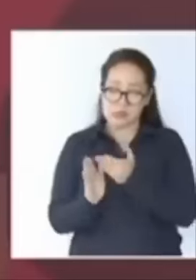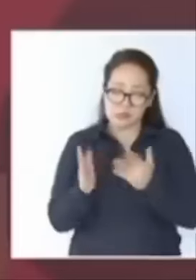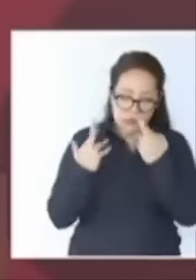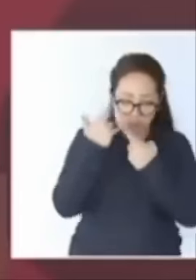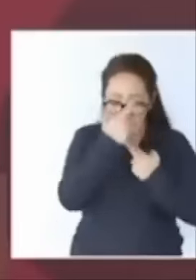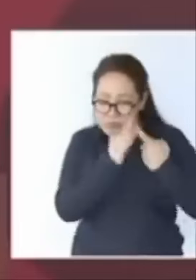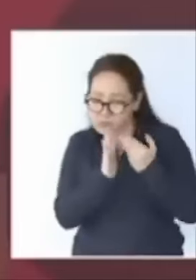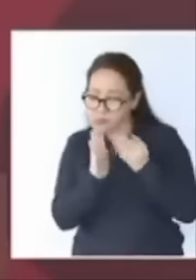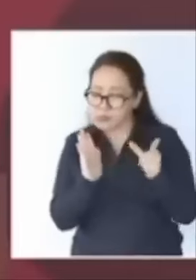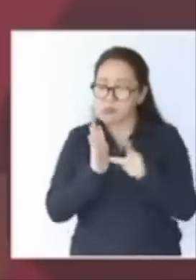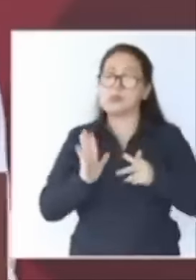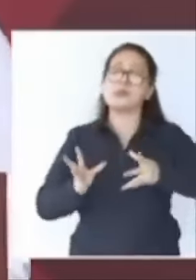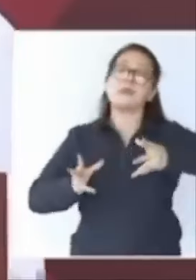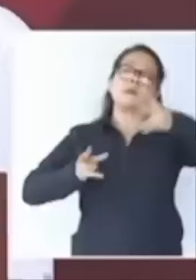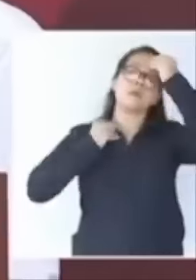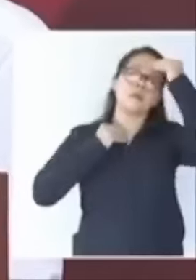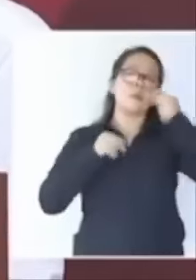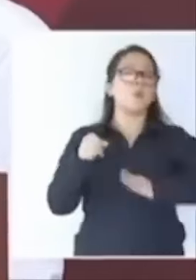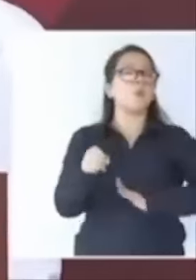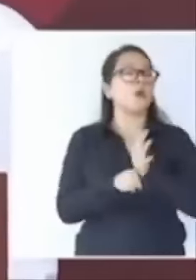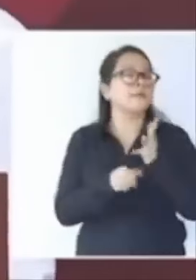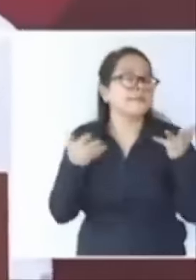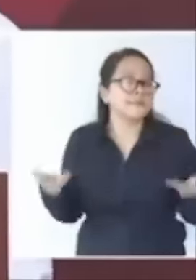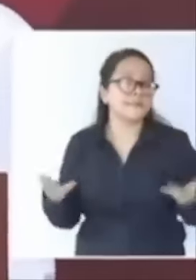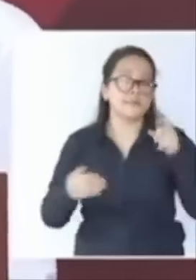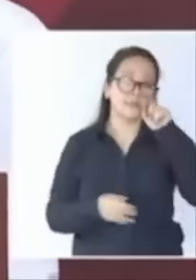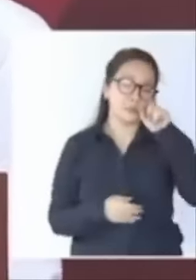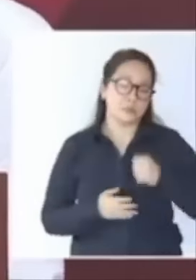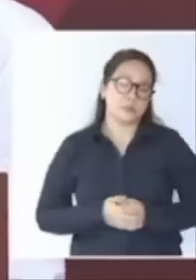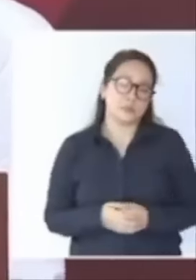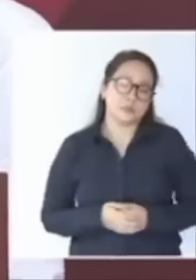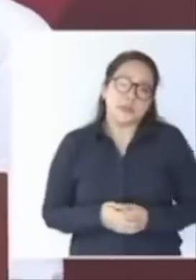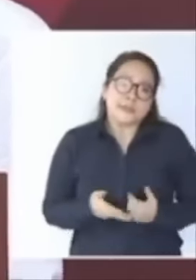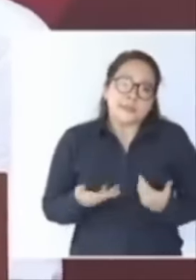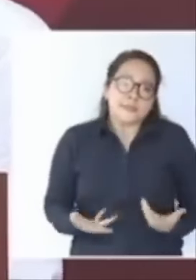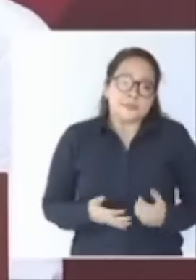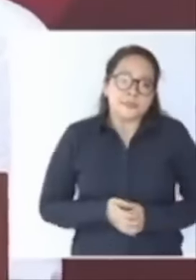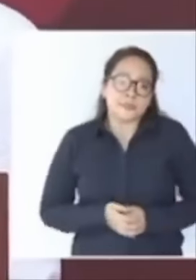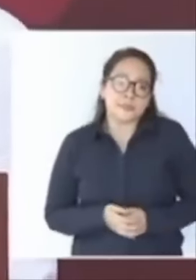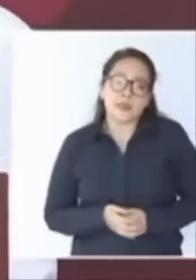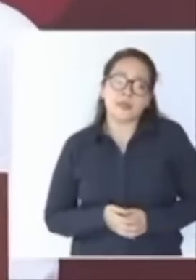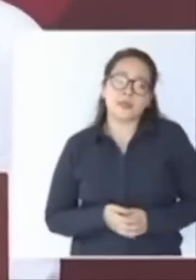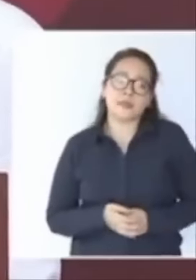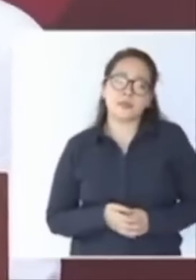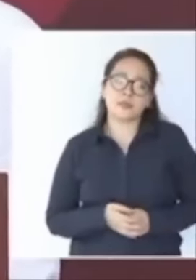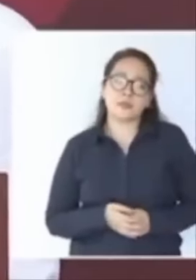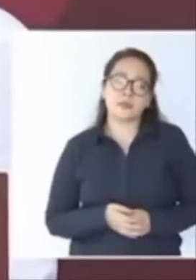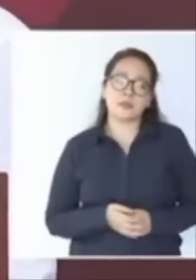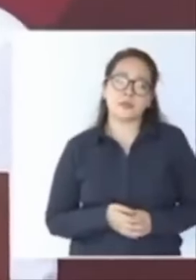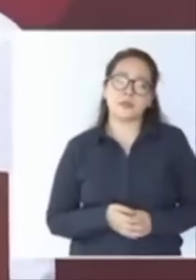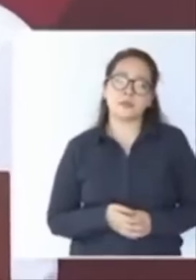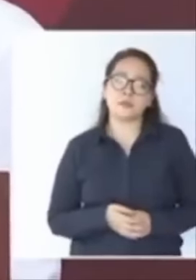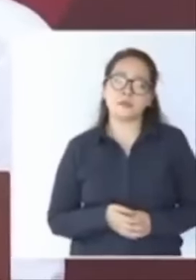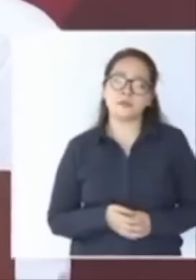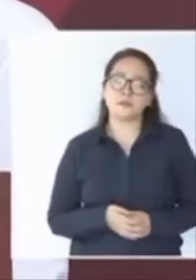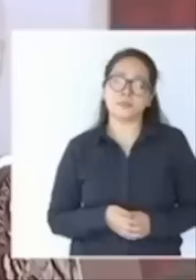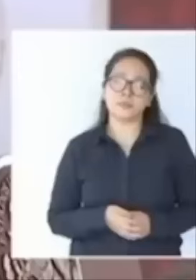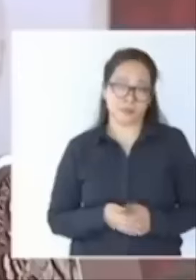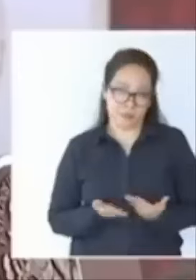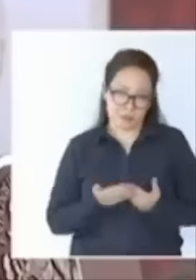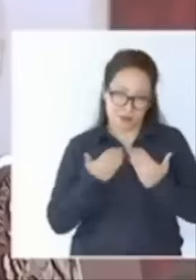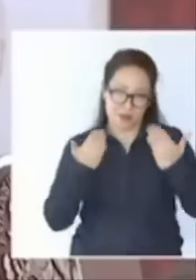Es de que en nuestros días que se habla en Estados Unidos